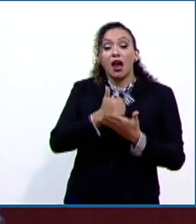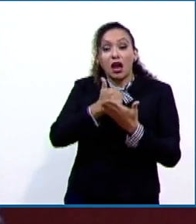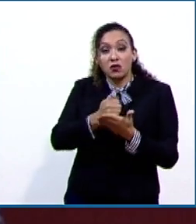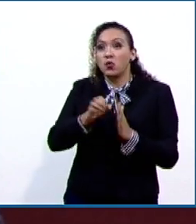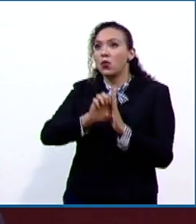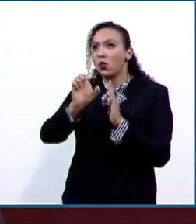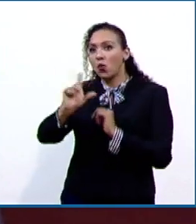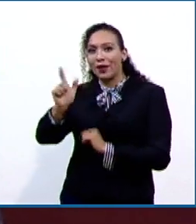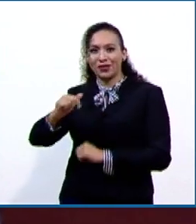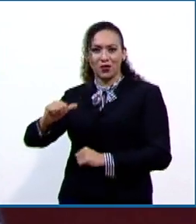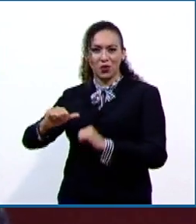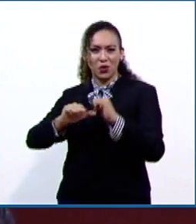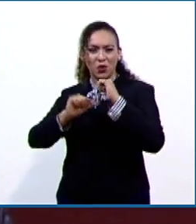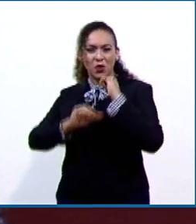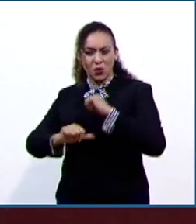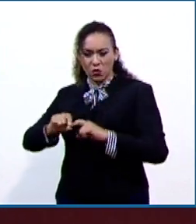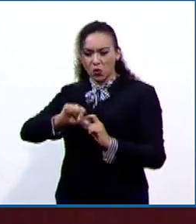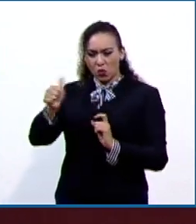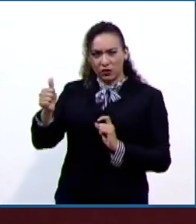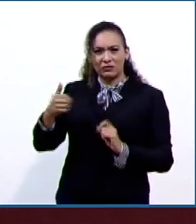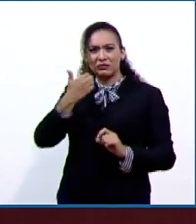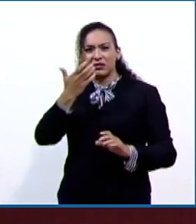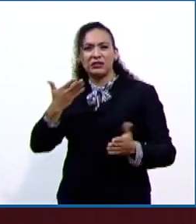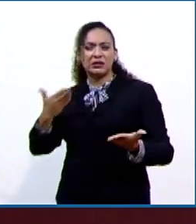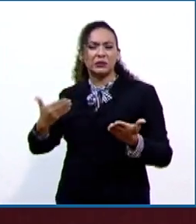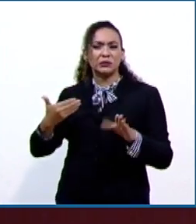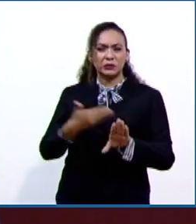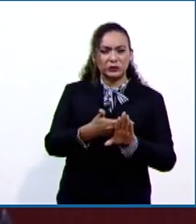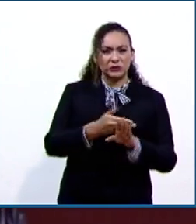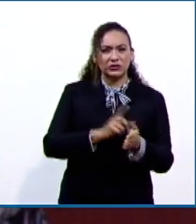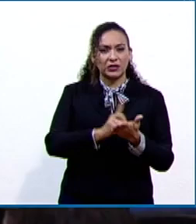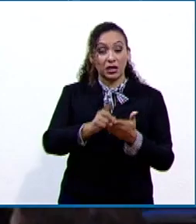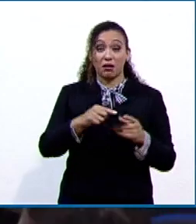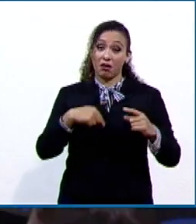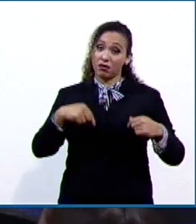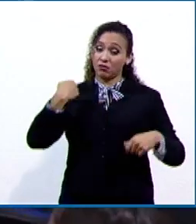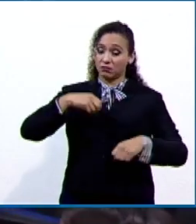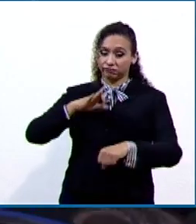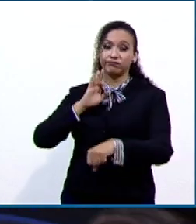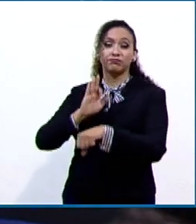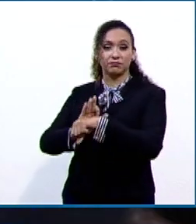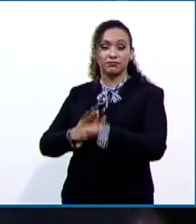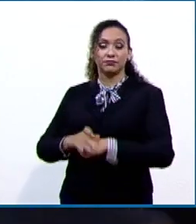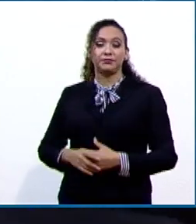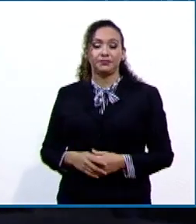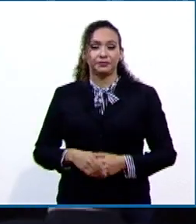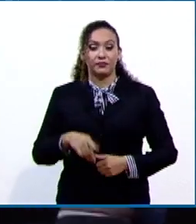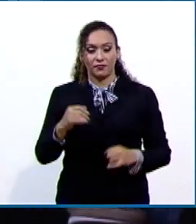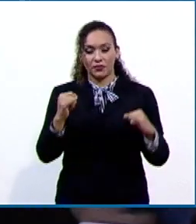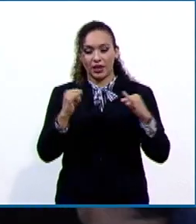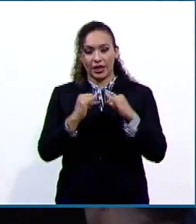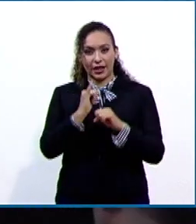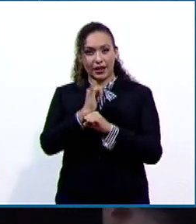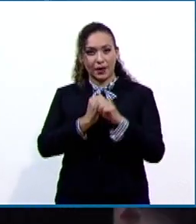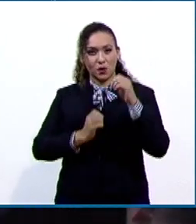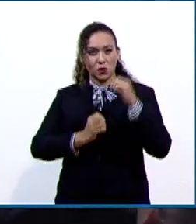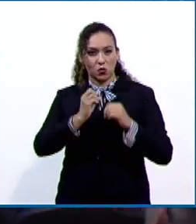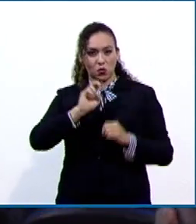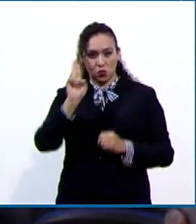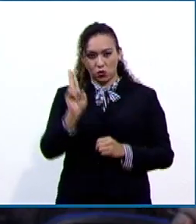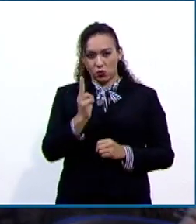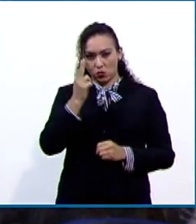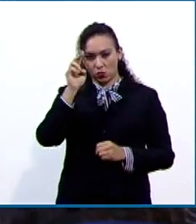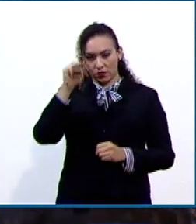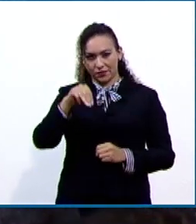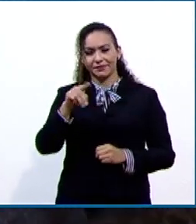no podría amenazar esos derechos. En el Instituto de Investigaciones Jurídicas de la UNAM,